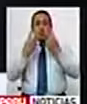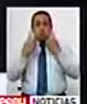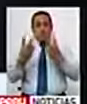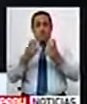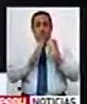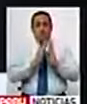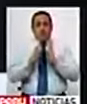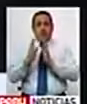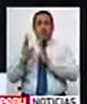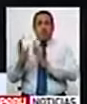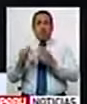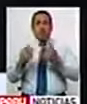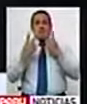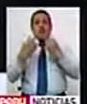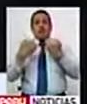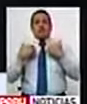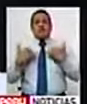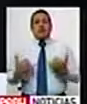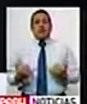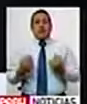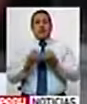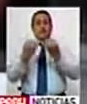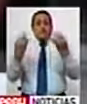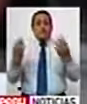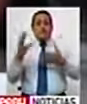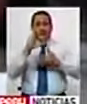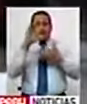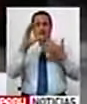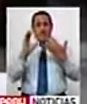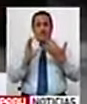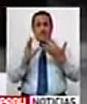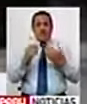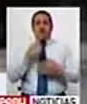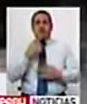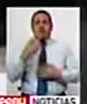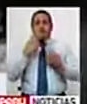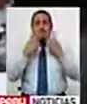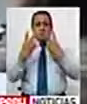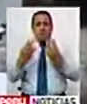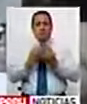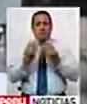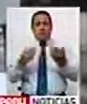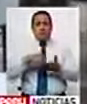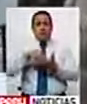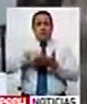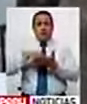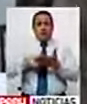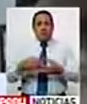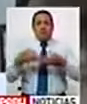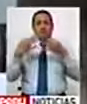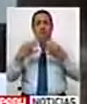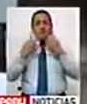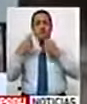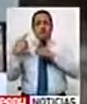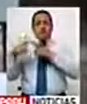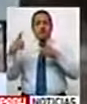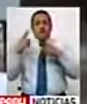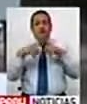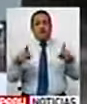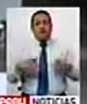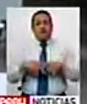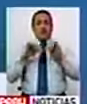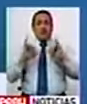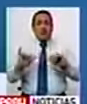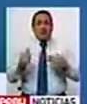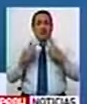programado, debe tener el acta ciertas características. Si hay ilegibilidad en las firmas, diferencias entre la hora de